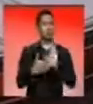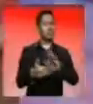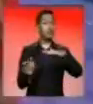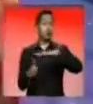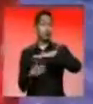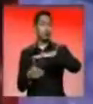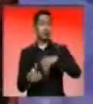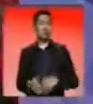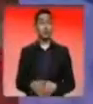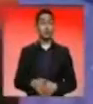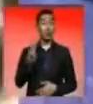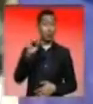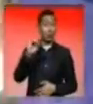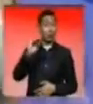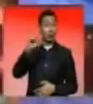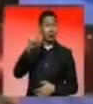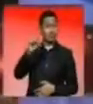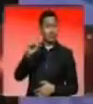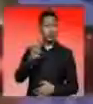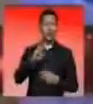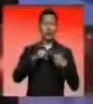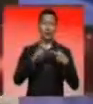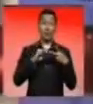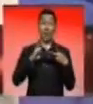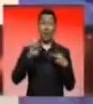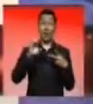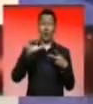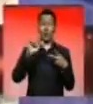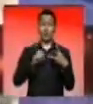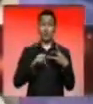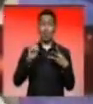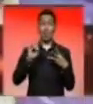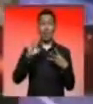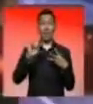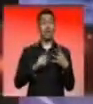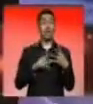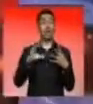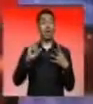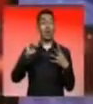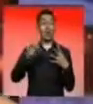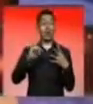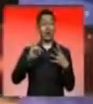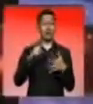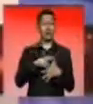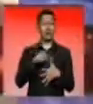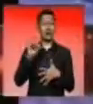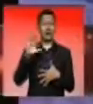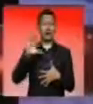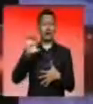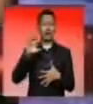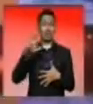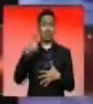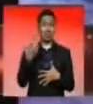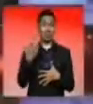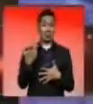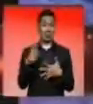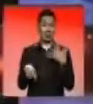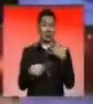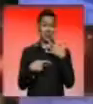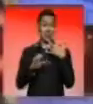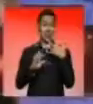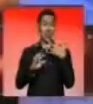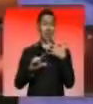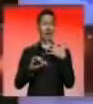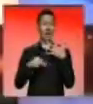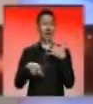cocina. Pues Wisin, Maluma, Natalia Lafourcade, Kany García, Residente Calle 13, Enrique Iglesias y un productor